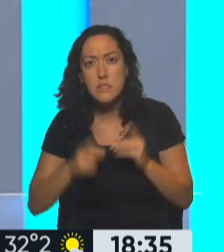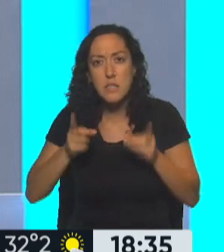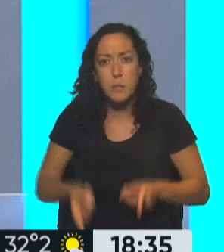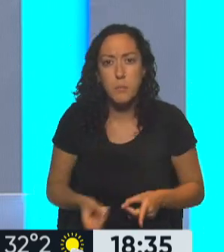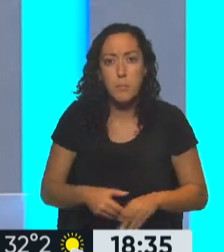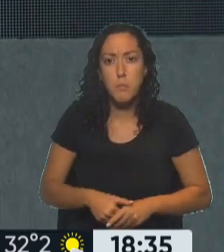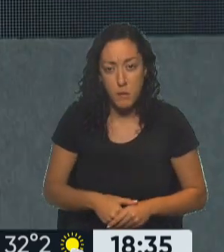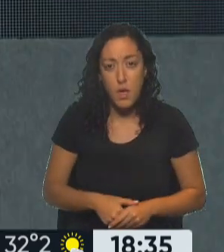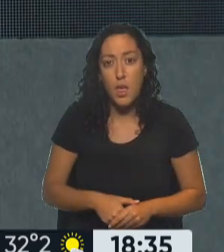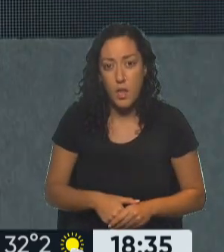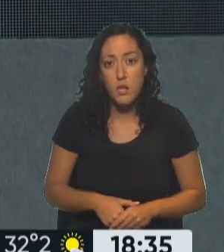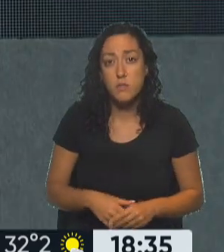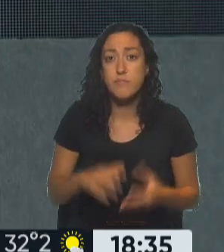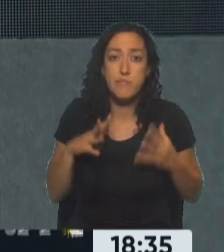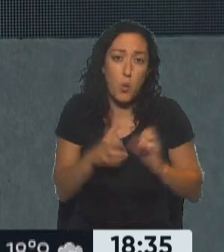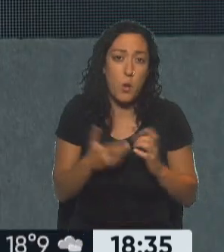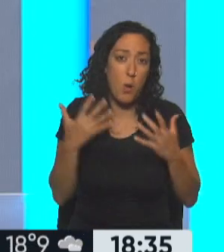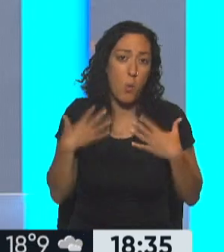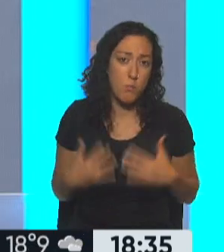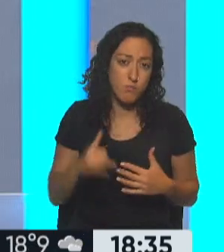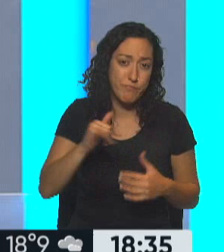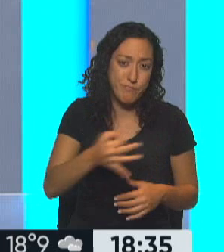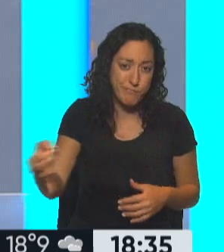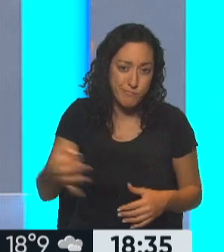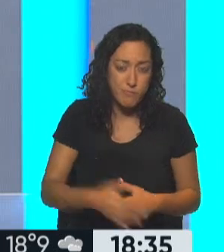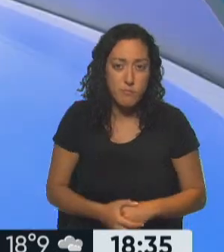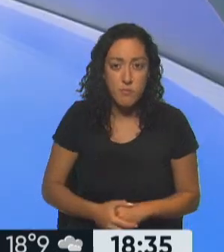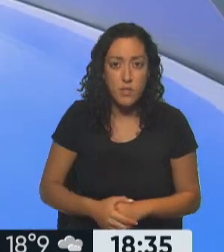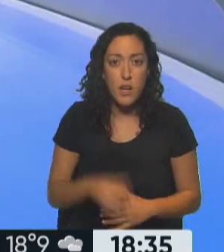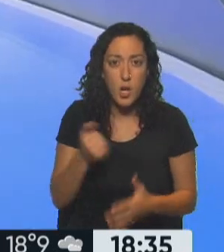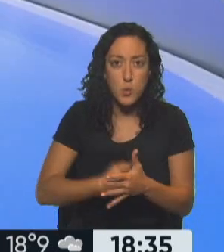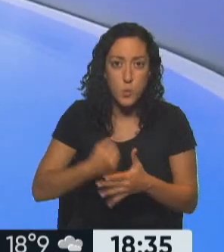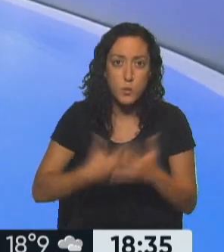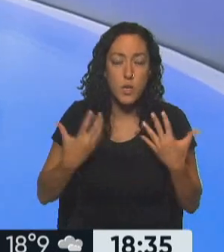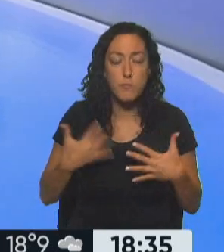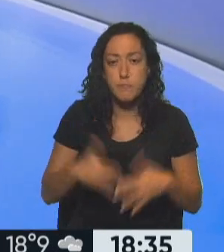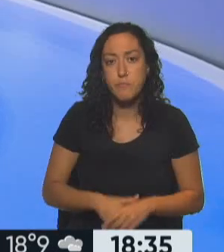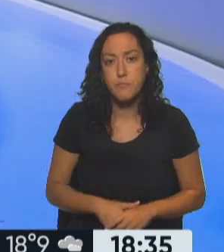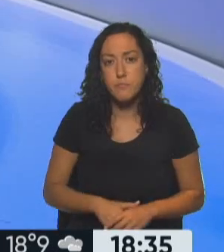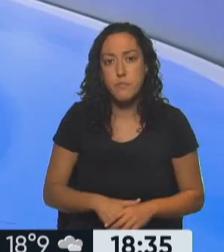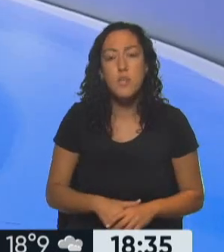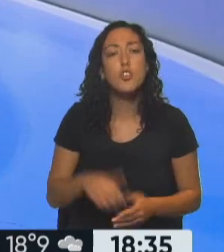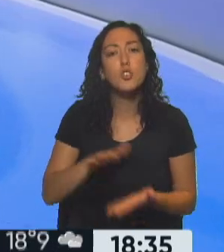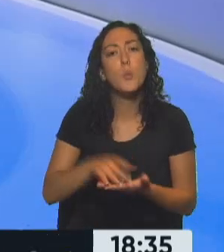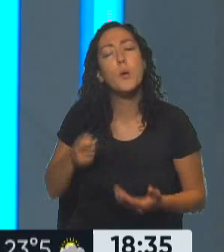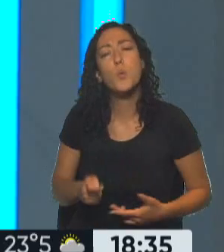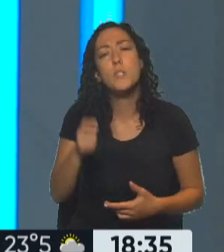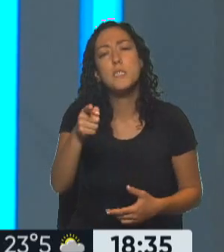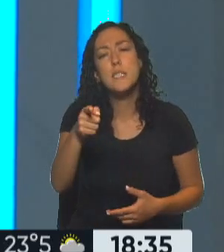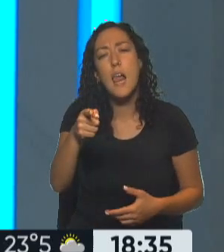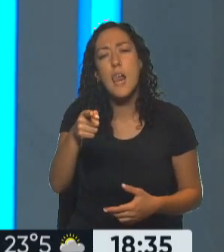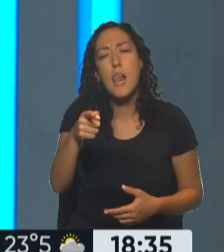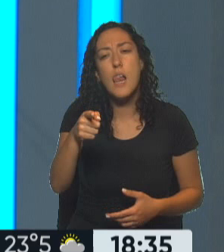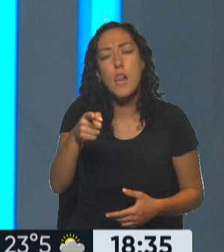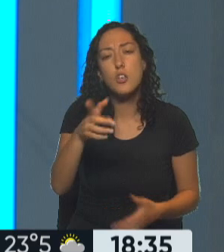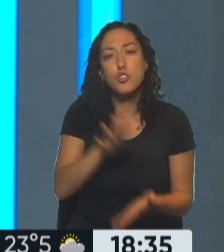pasa factura. pasa Y te pasa factura. Ahí La Néstor lucha te es quiere hacer enorme. algunas preguntas puntuales sobre todo el mundo judicial. Sí, porque desde el punto de